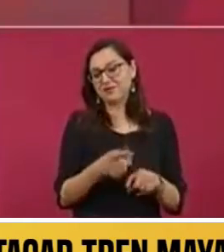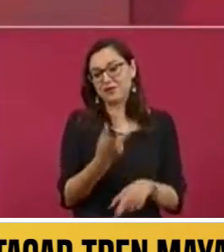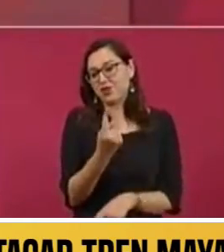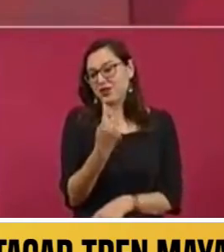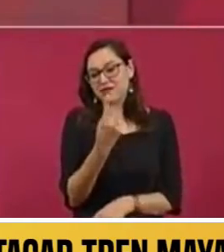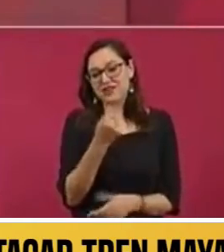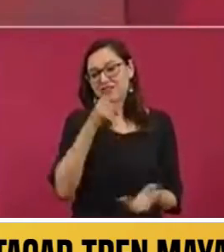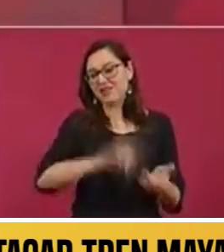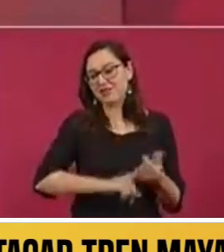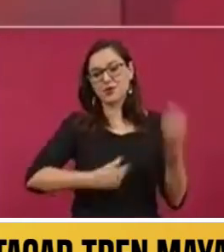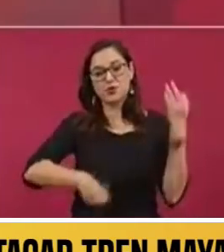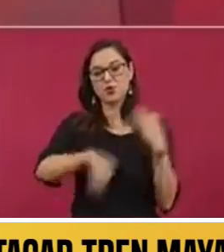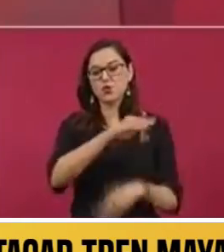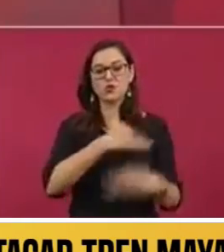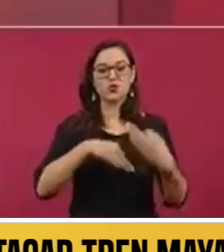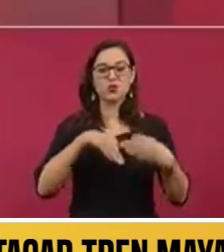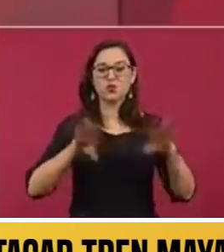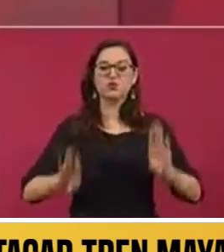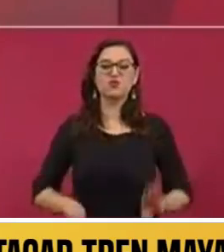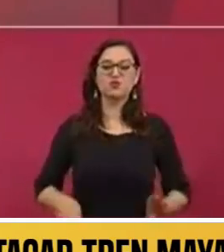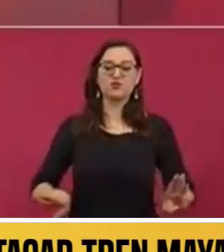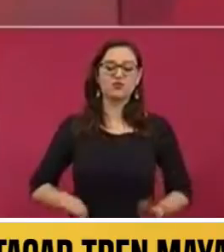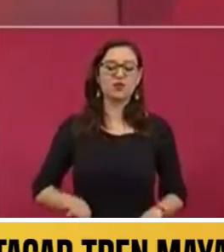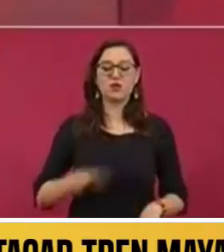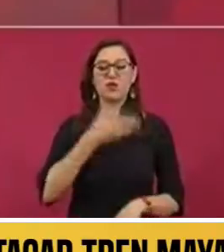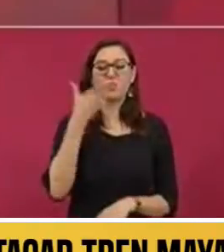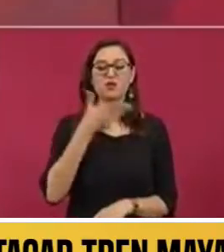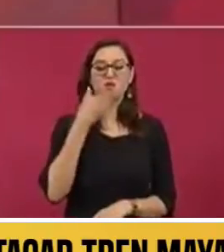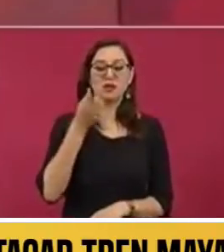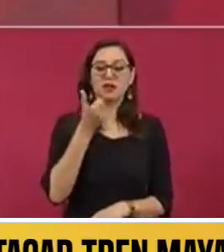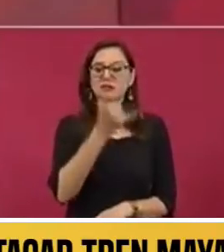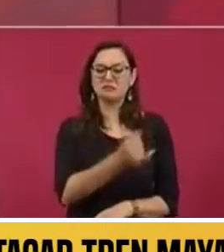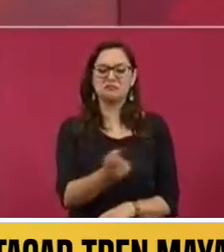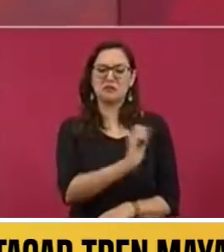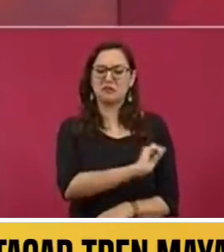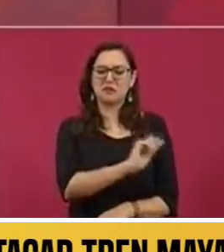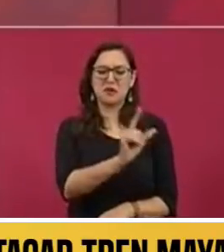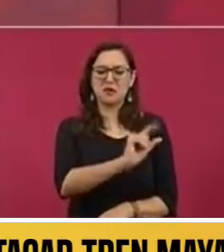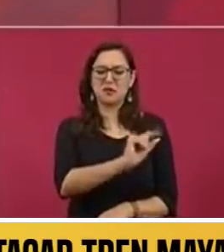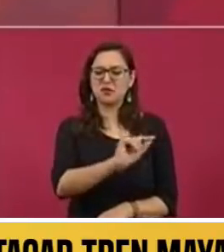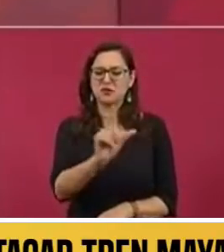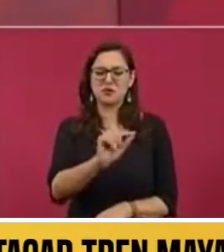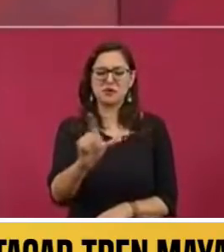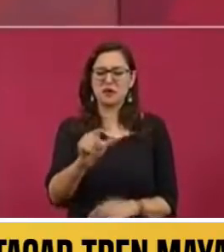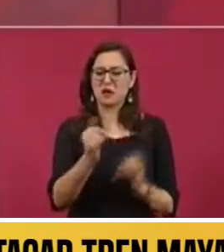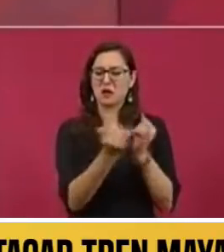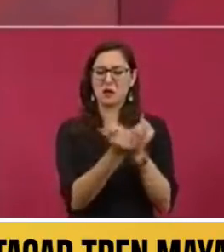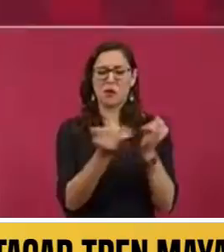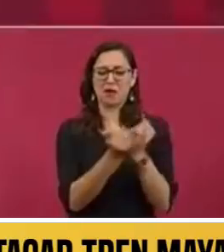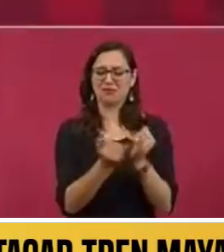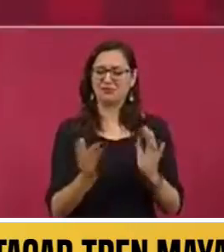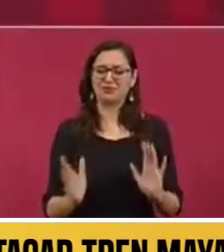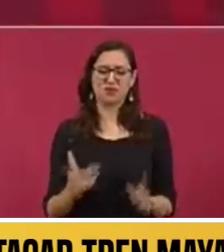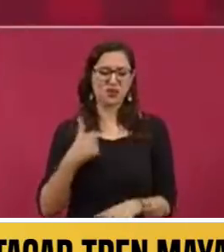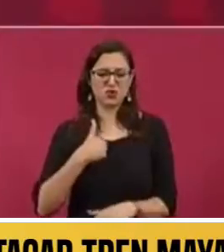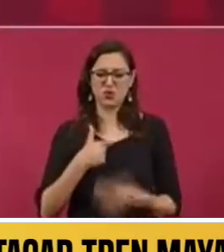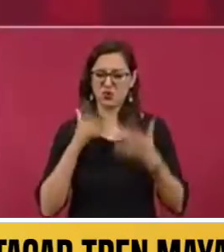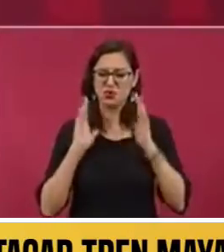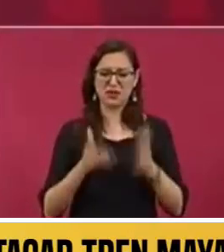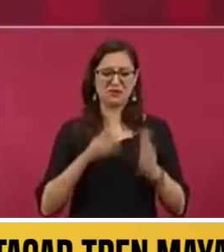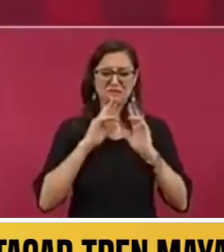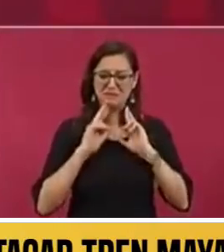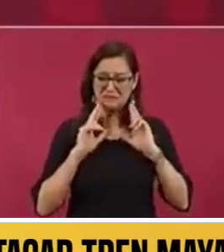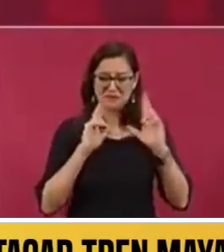famosos. Ya pues hemos respondido no hay